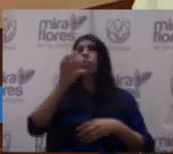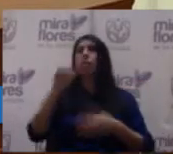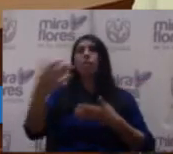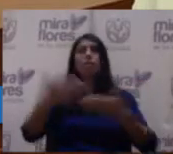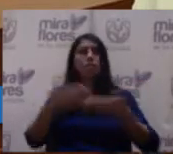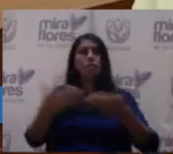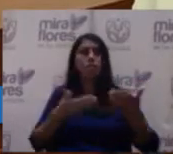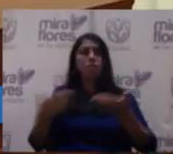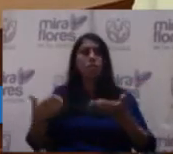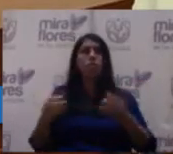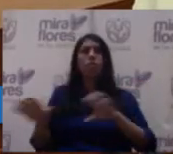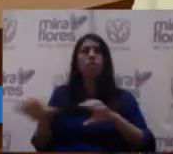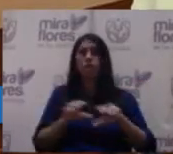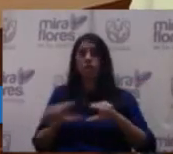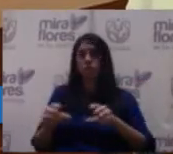exclusividad.